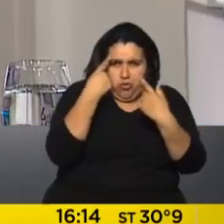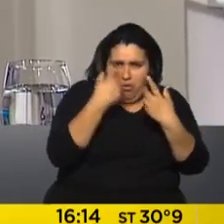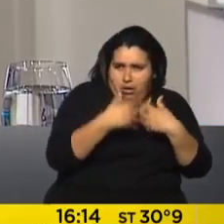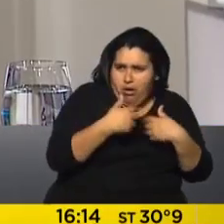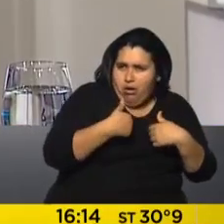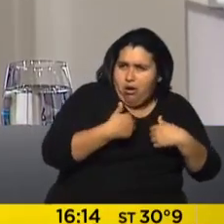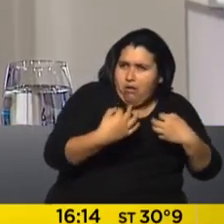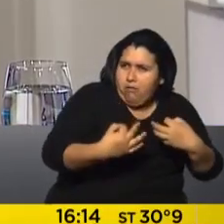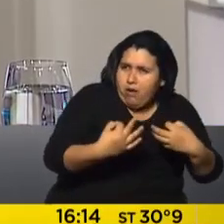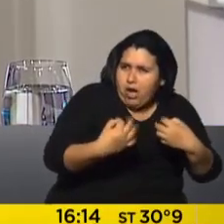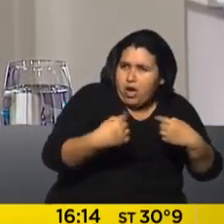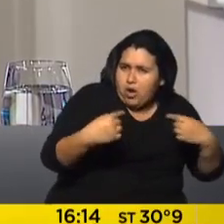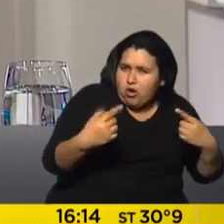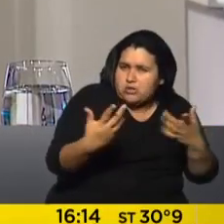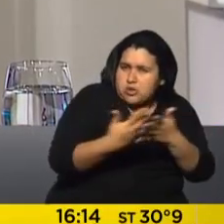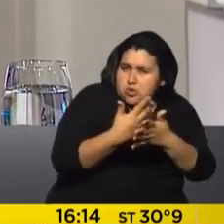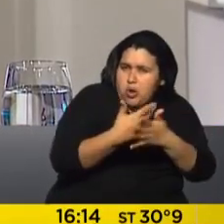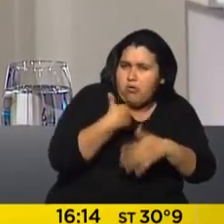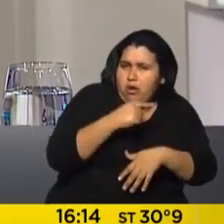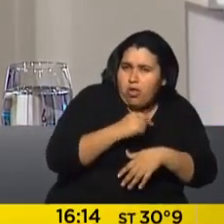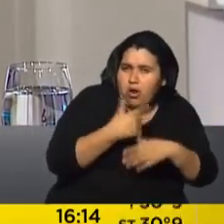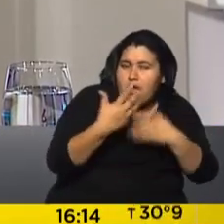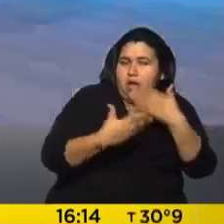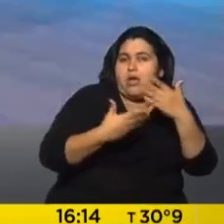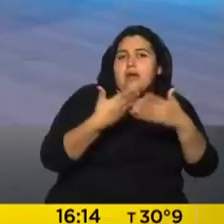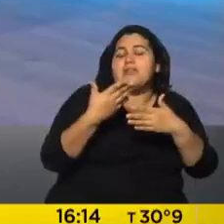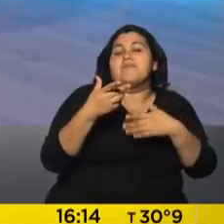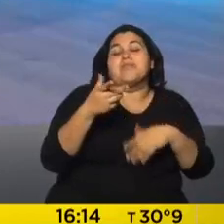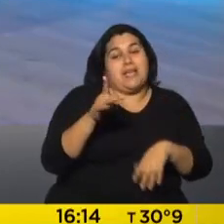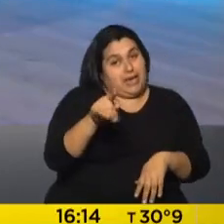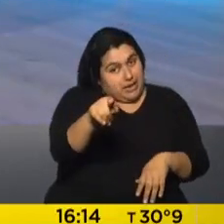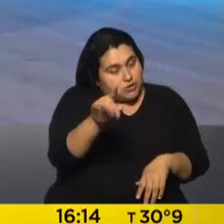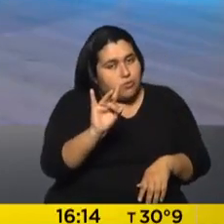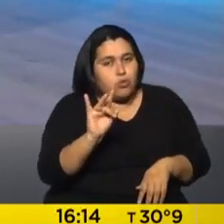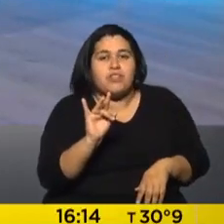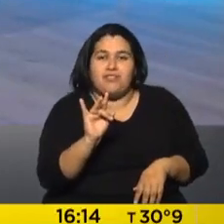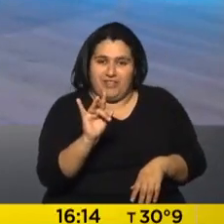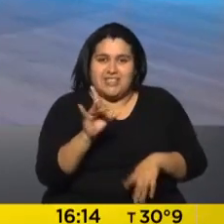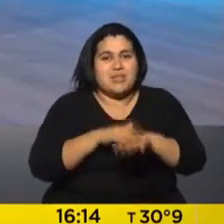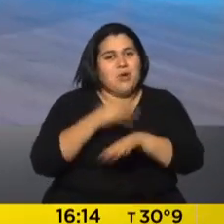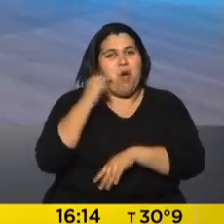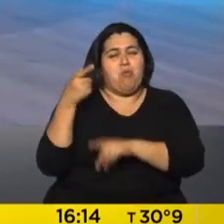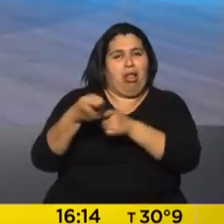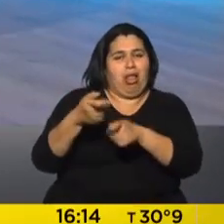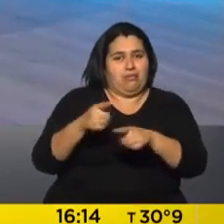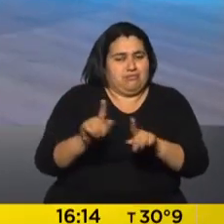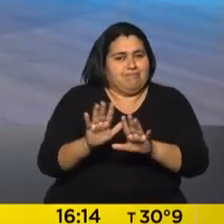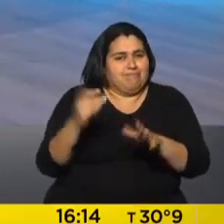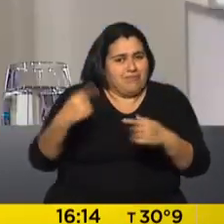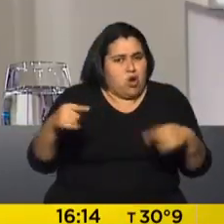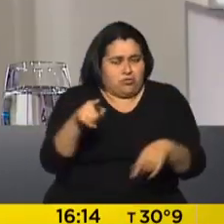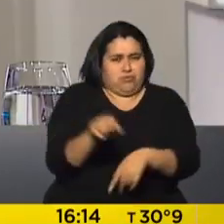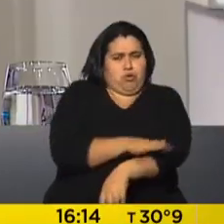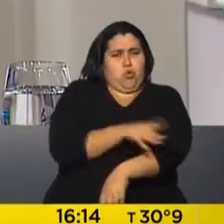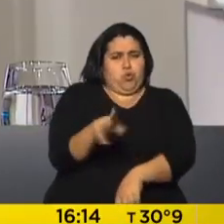haciendo las cosas bien, sí. ¿Me estaré equivocando yo en algo? Sí. Es muy difícil salir de estas dinámicas, Ángela, por eso te escucho y es de verdad emocionante, es muy